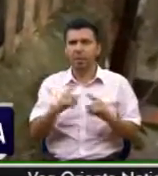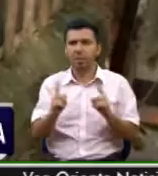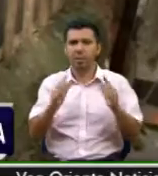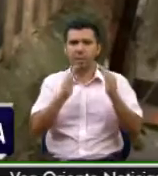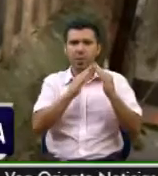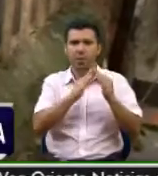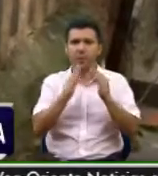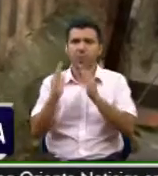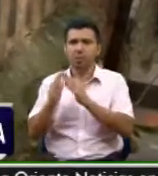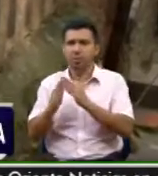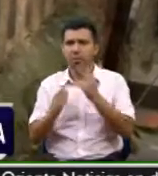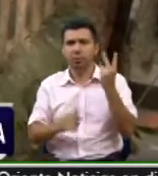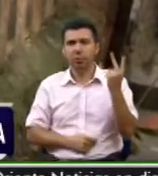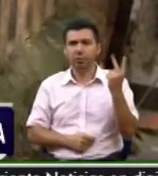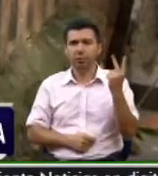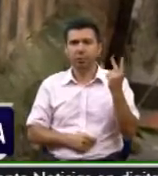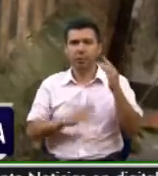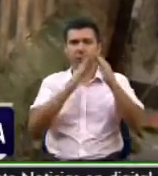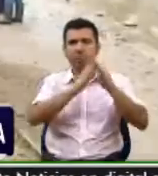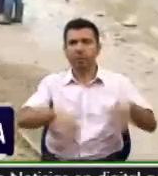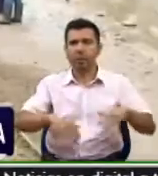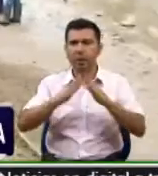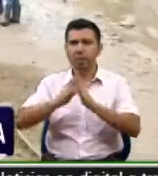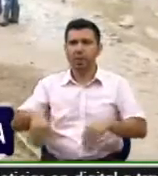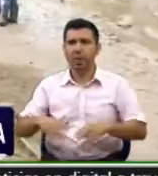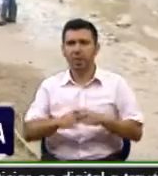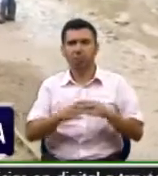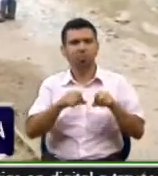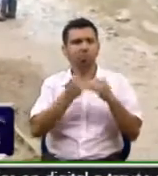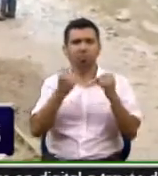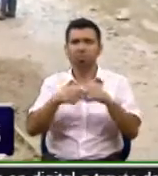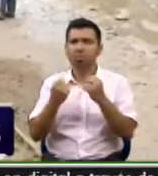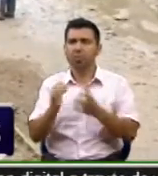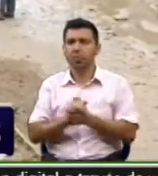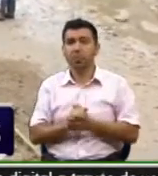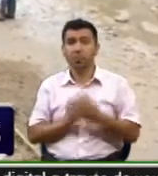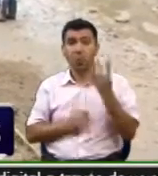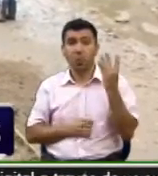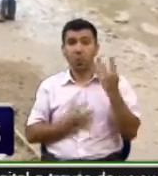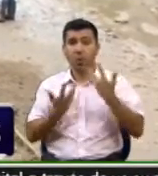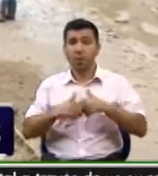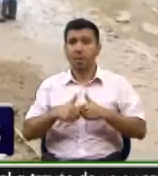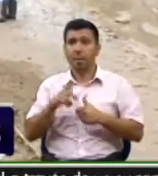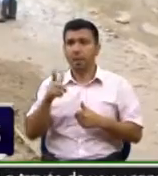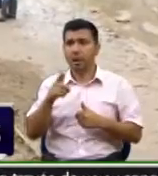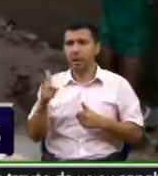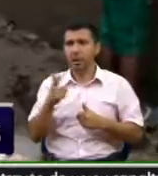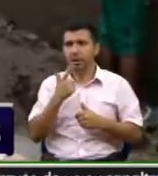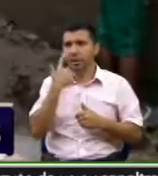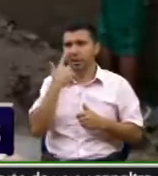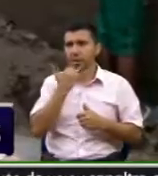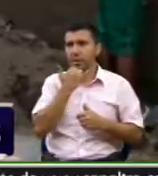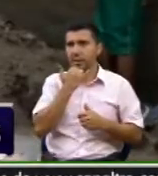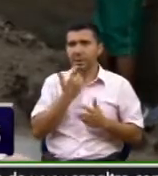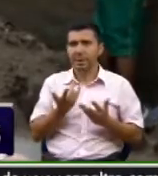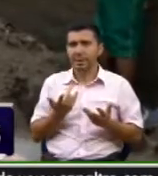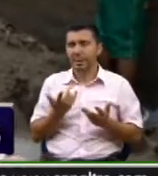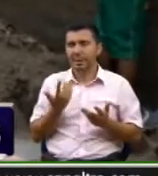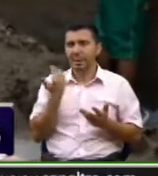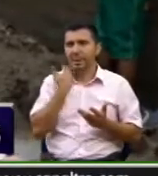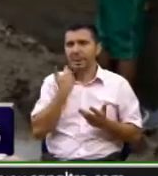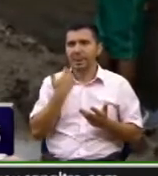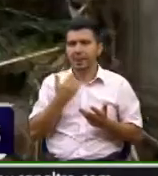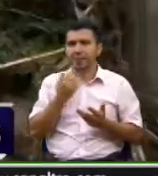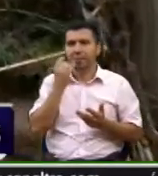dos familias con las casas destruidas, cuatro empresas, y ya, o sea, eso es lo último que nos ha